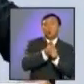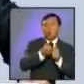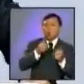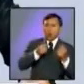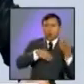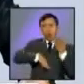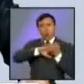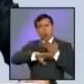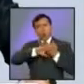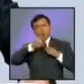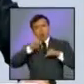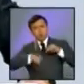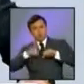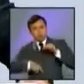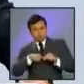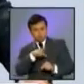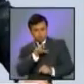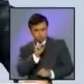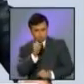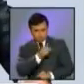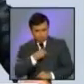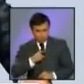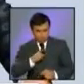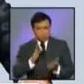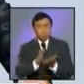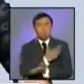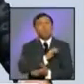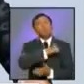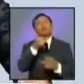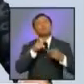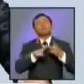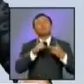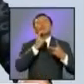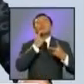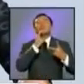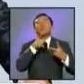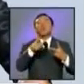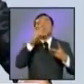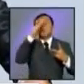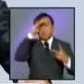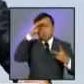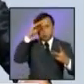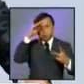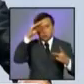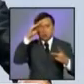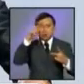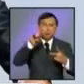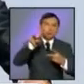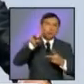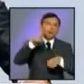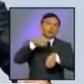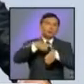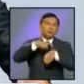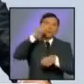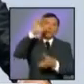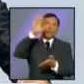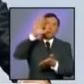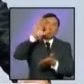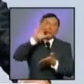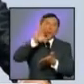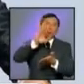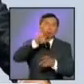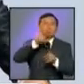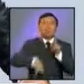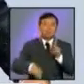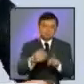o sea Simplemente no le creo por qué le voy a creer la respaldan 12 años de